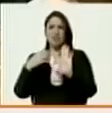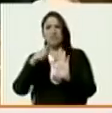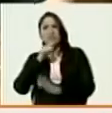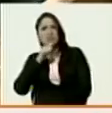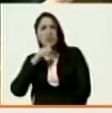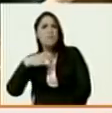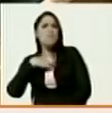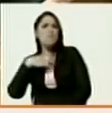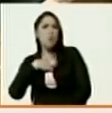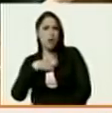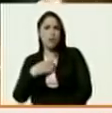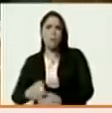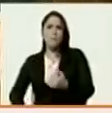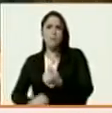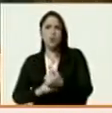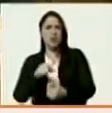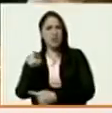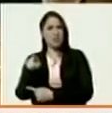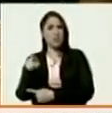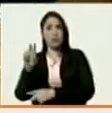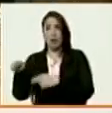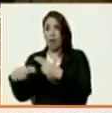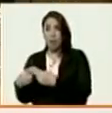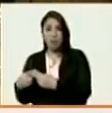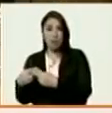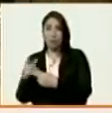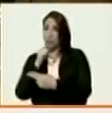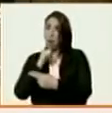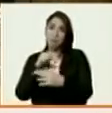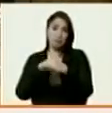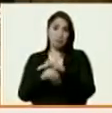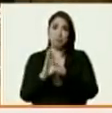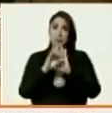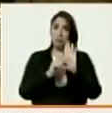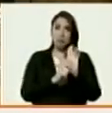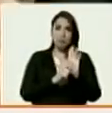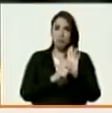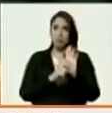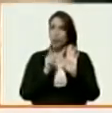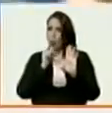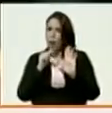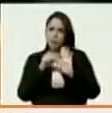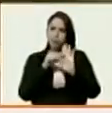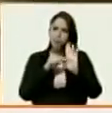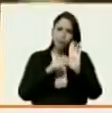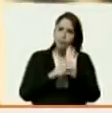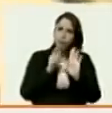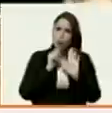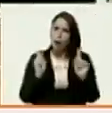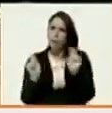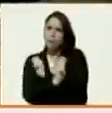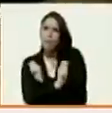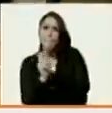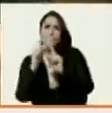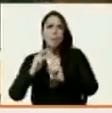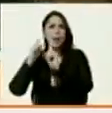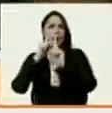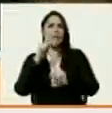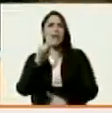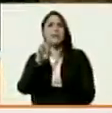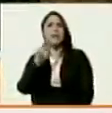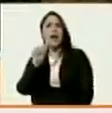cosas? Nadie. Eso no aparece aquí. El estatuto no aparece. La palabra transición creo que tampoco